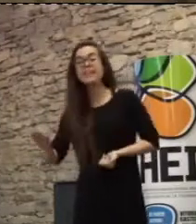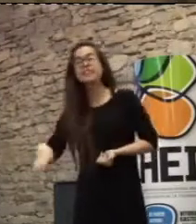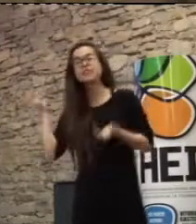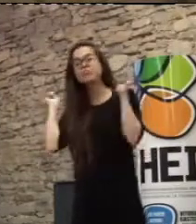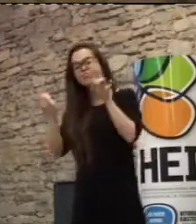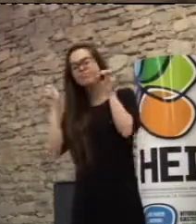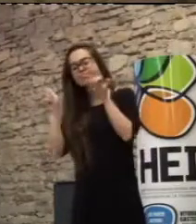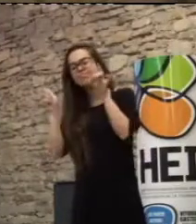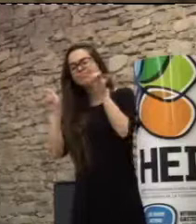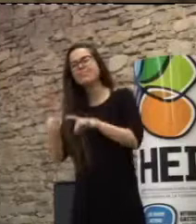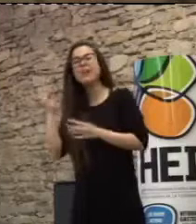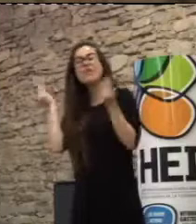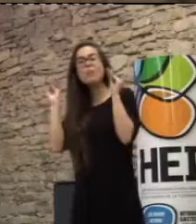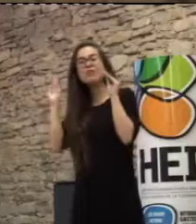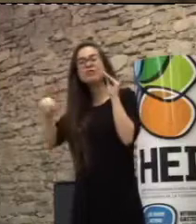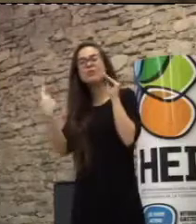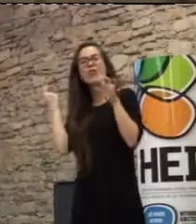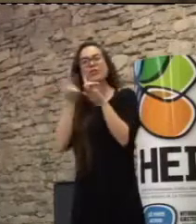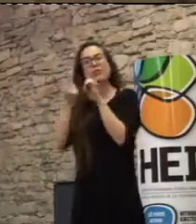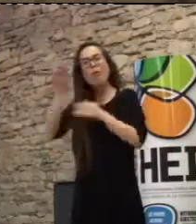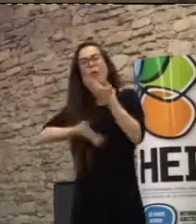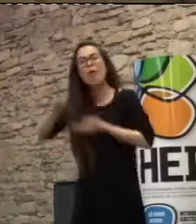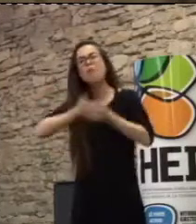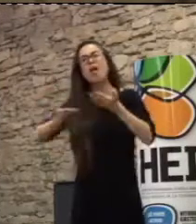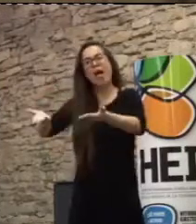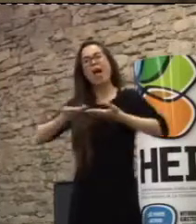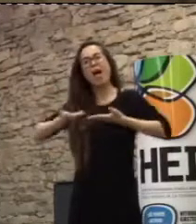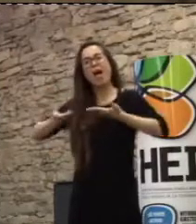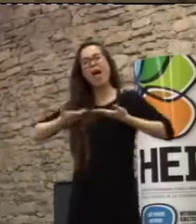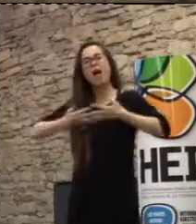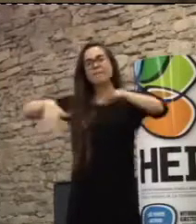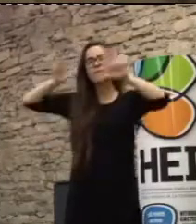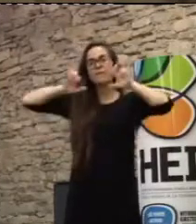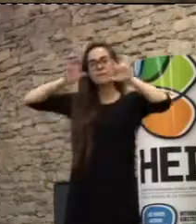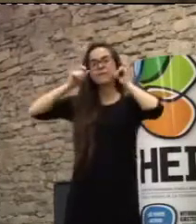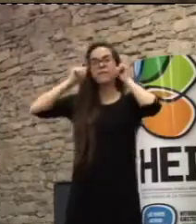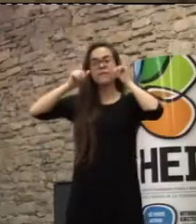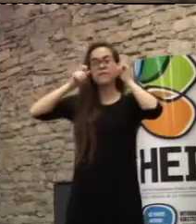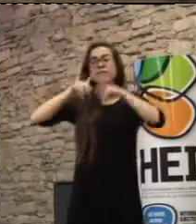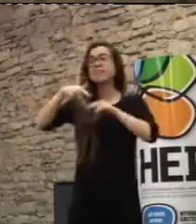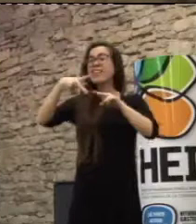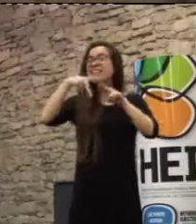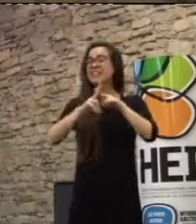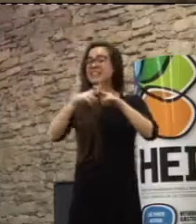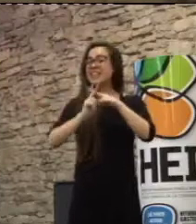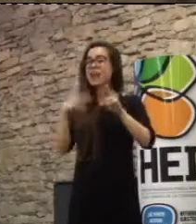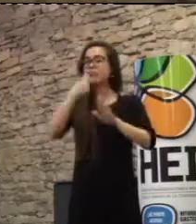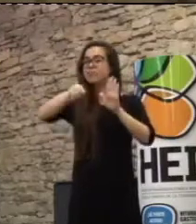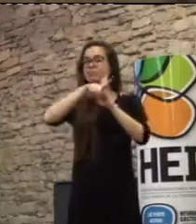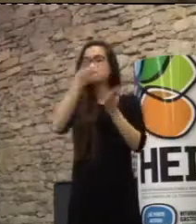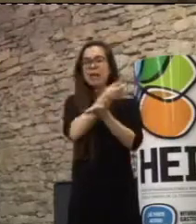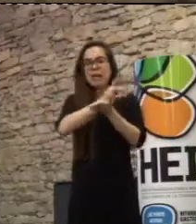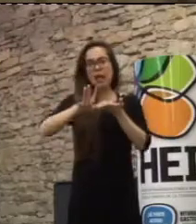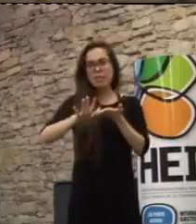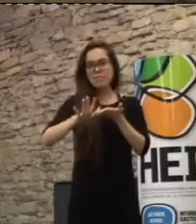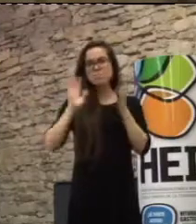aprendan a colaborar estos estos talleres son de inscripción gratuita es decir no hay que pagar